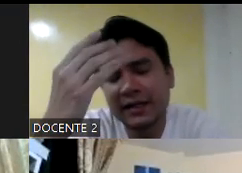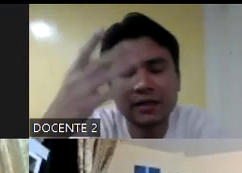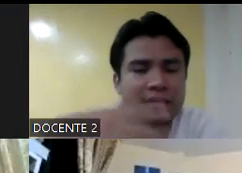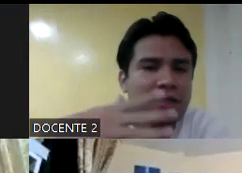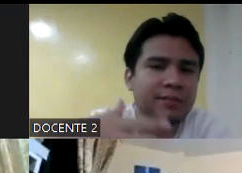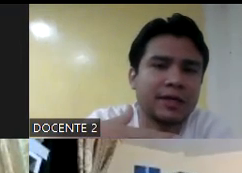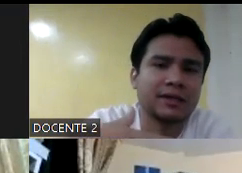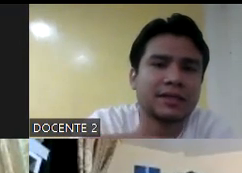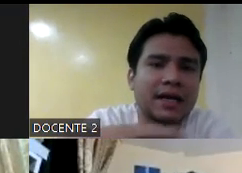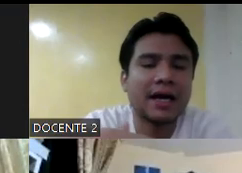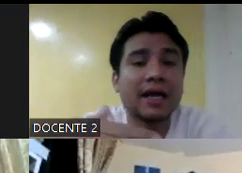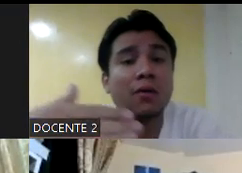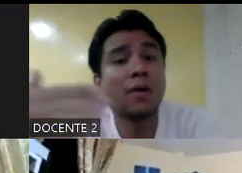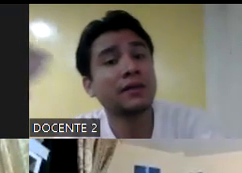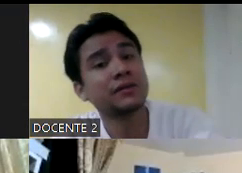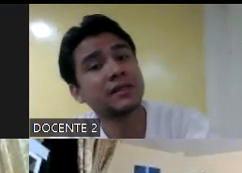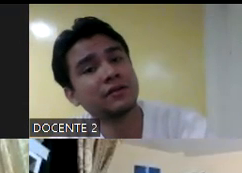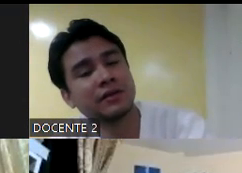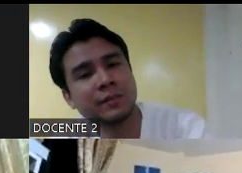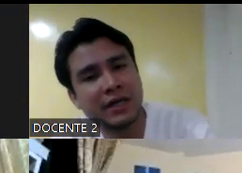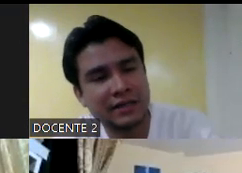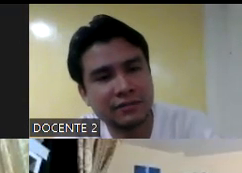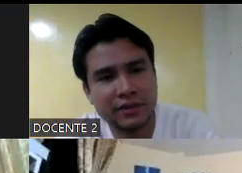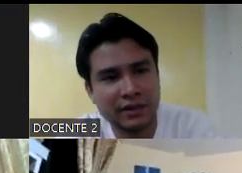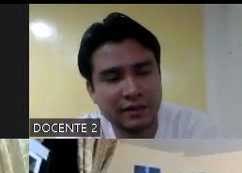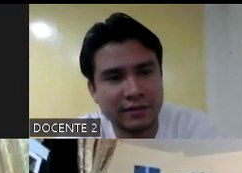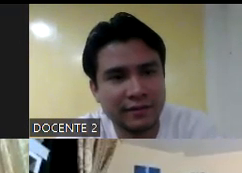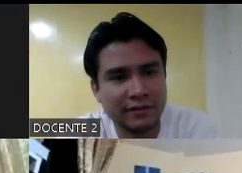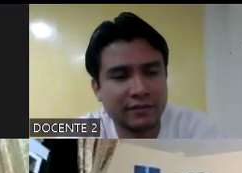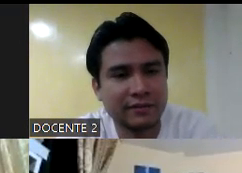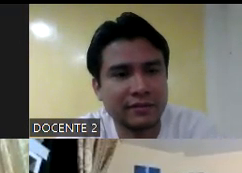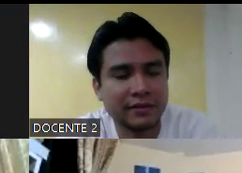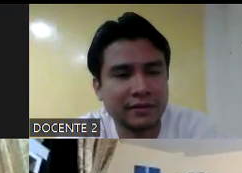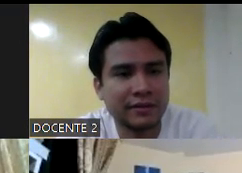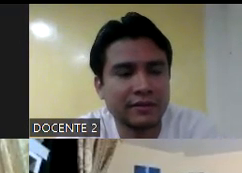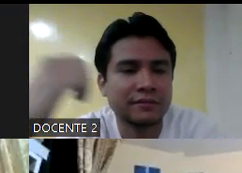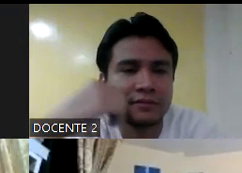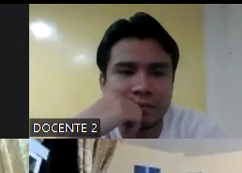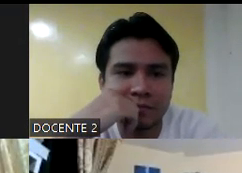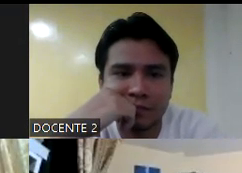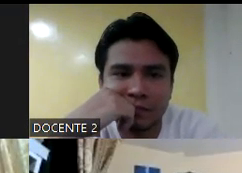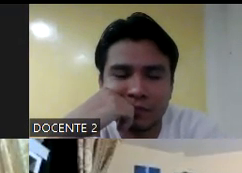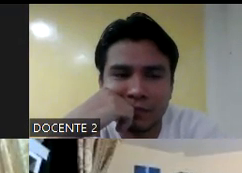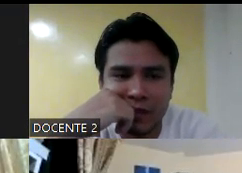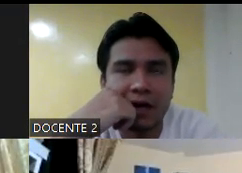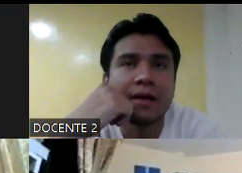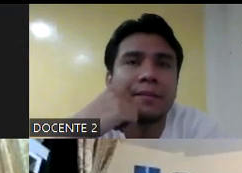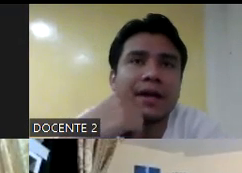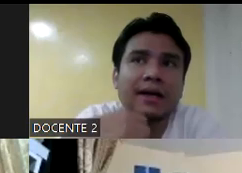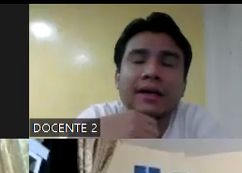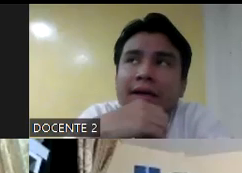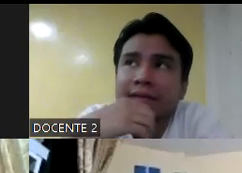dice cada que le duele las piernas. Ujú. ¿Cada cuánto es el dolor de piernas? A veces una vez a la semana, a veces 2 veces, así.